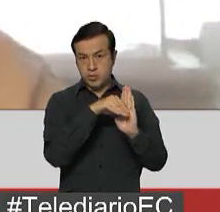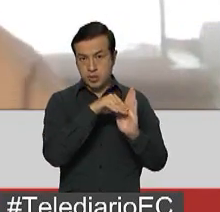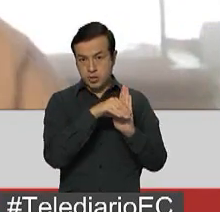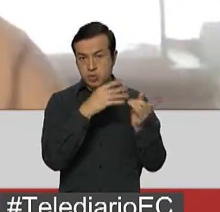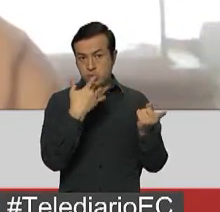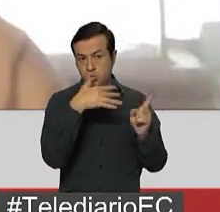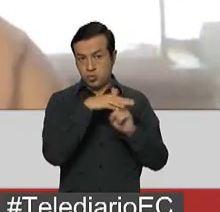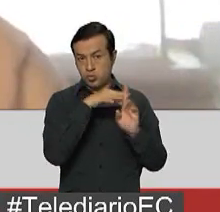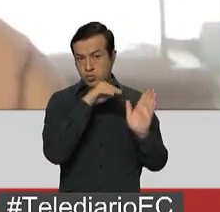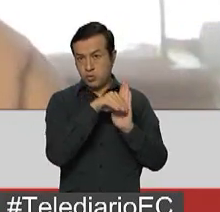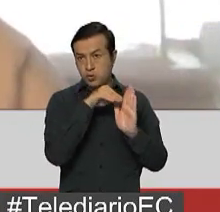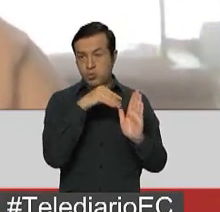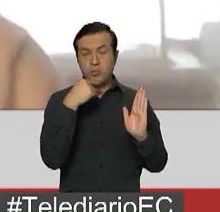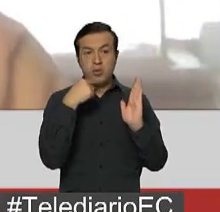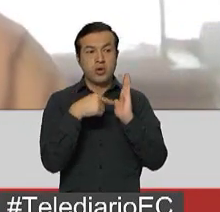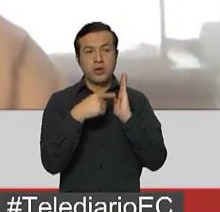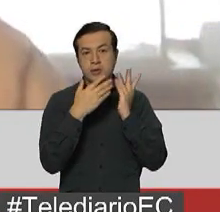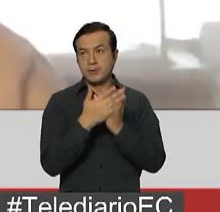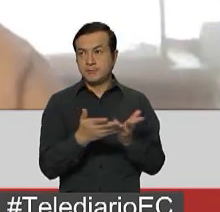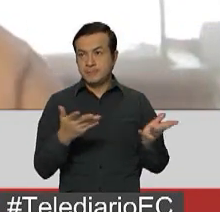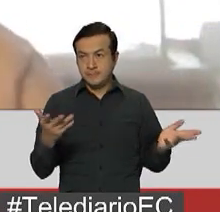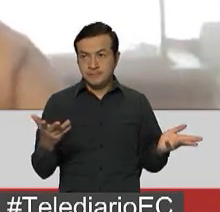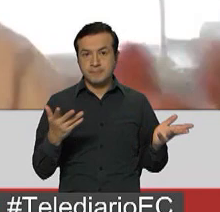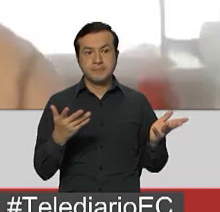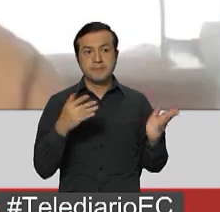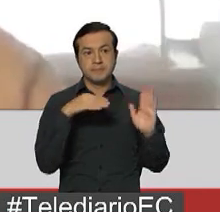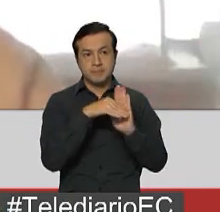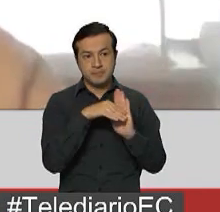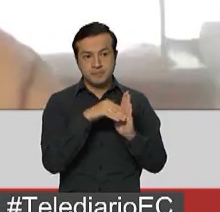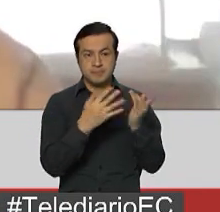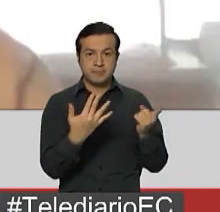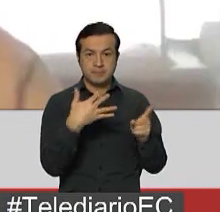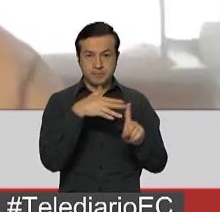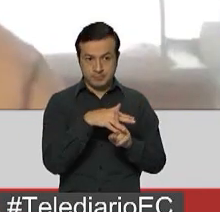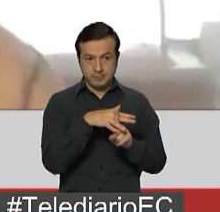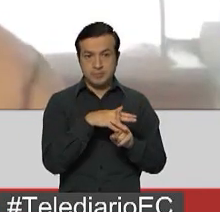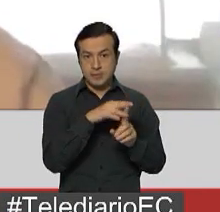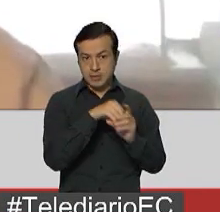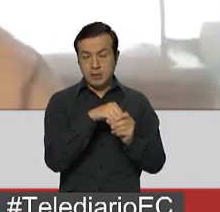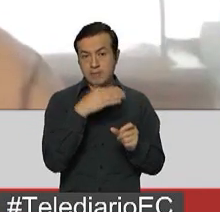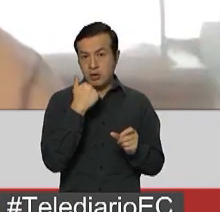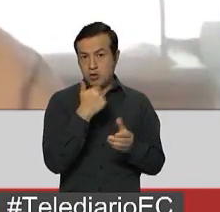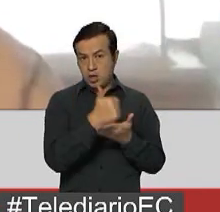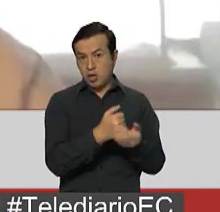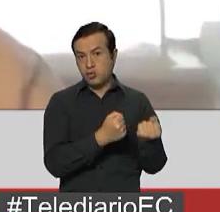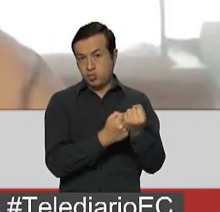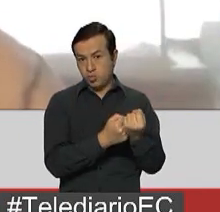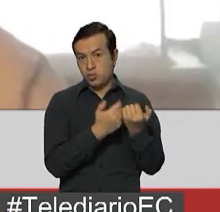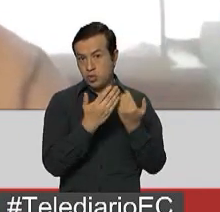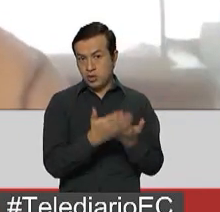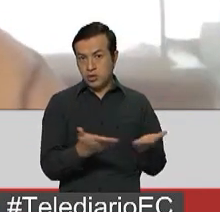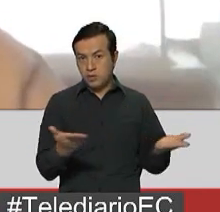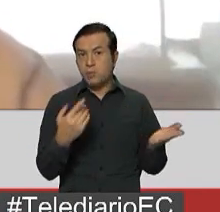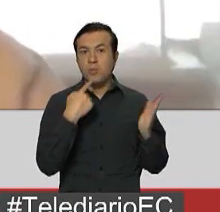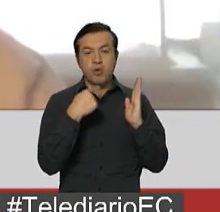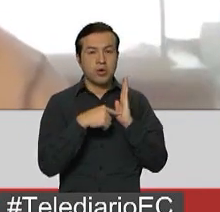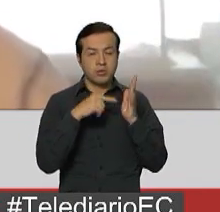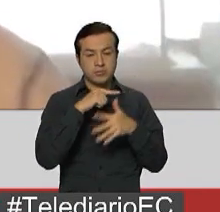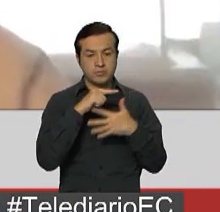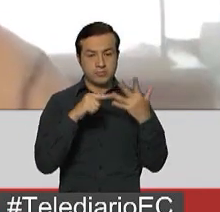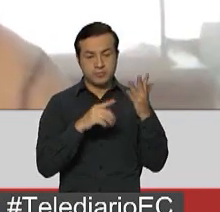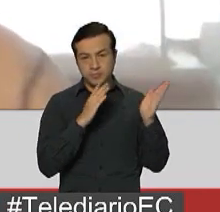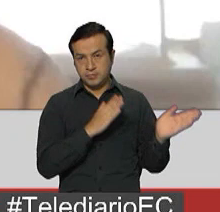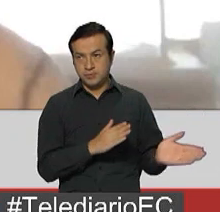mejora en los sistemas financieros inclusivos como se conoce que hemos hecho ahí ahí hemos hecho una serie de cosas